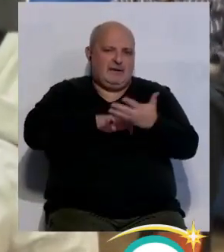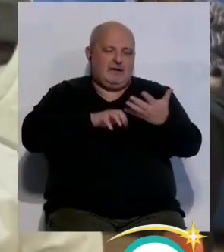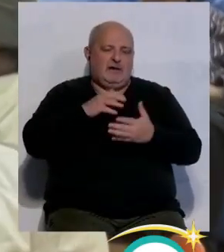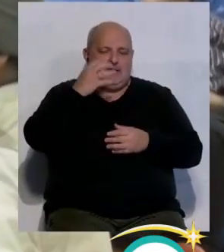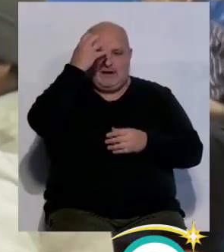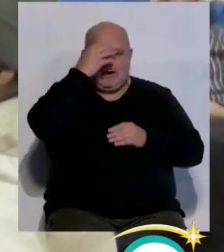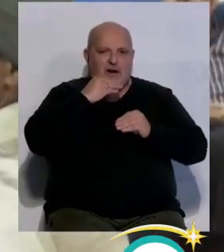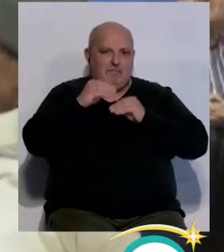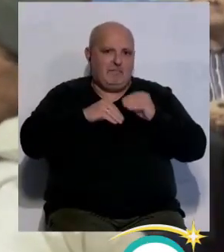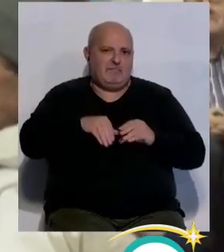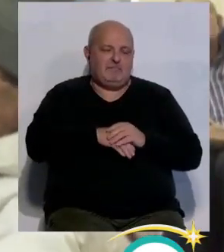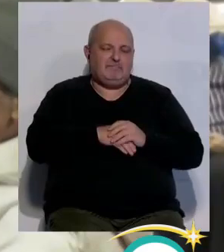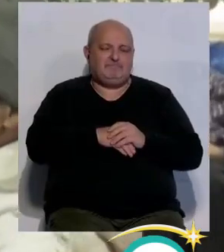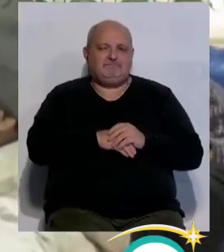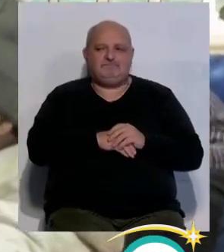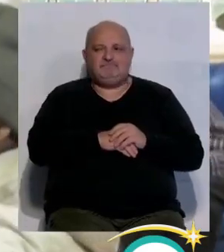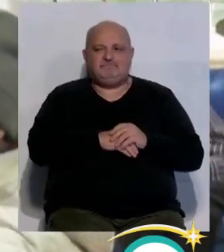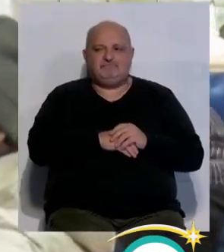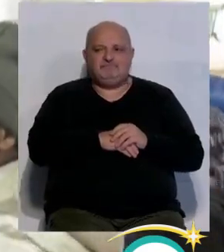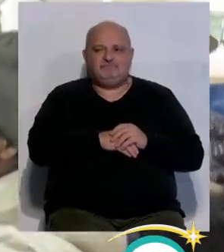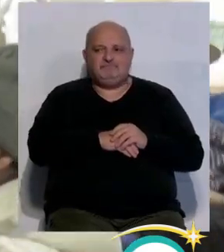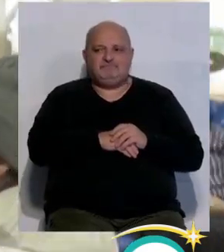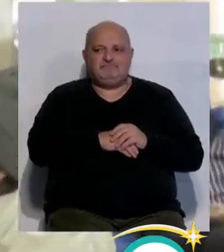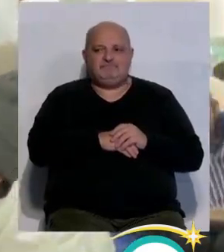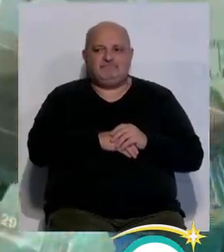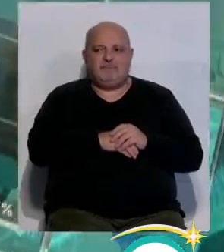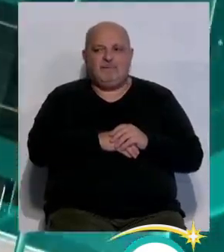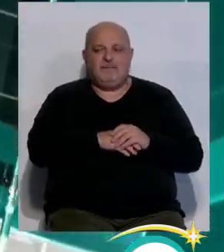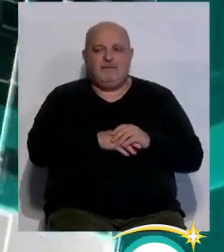sus majestades, los Reyes Magos de Oriente.